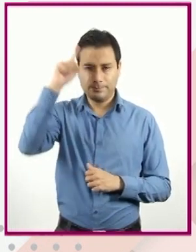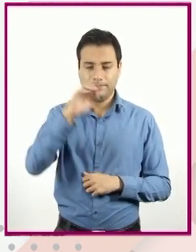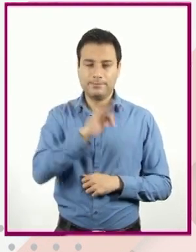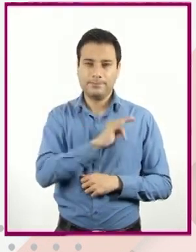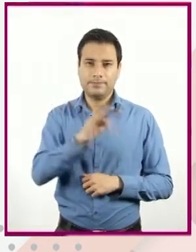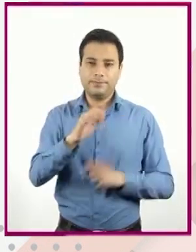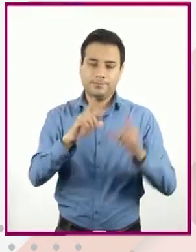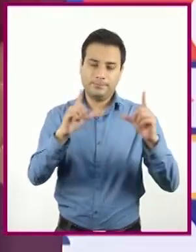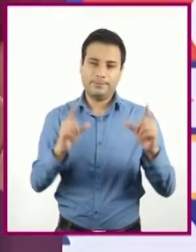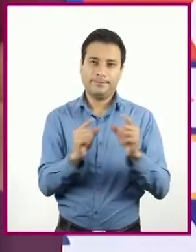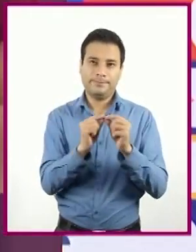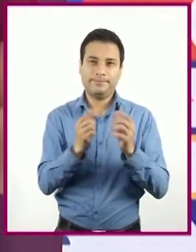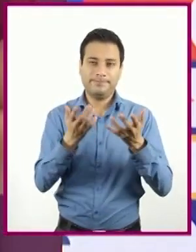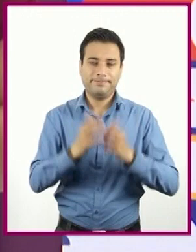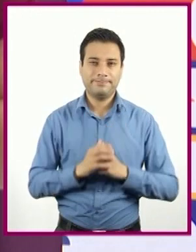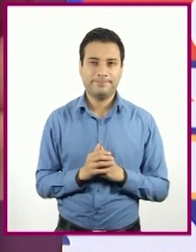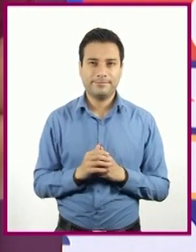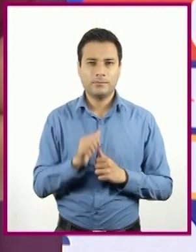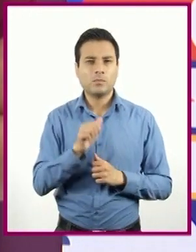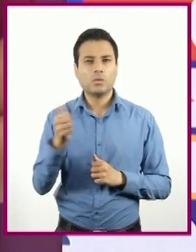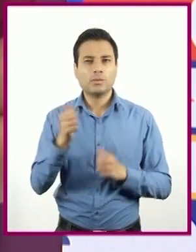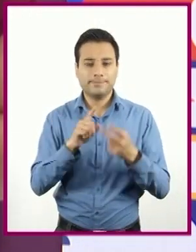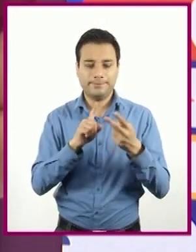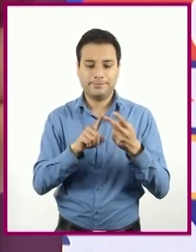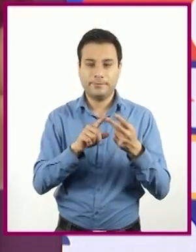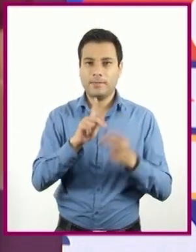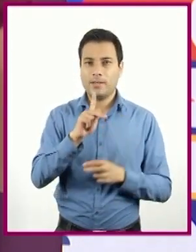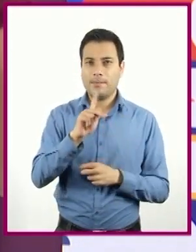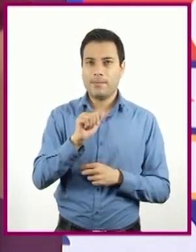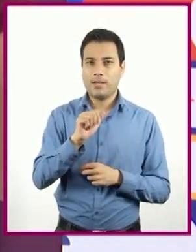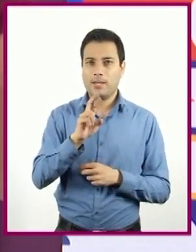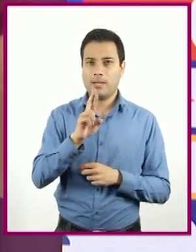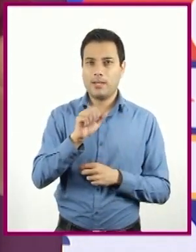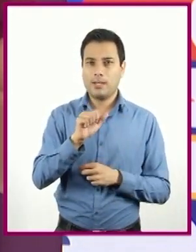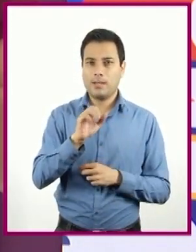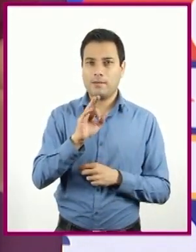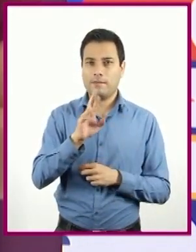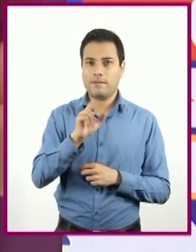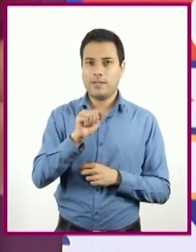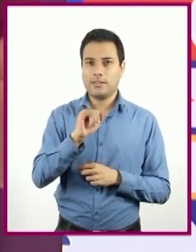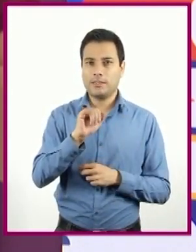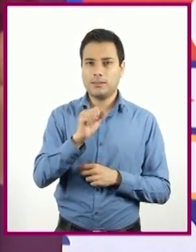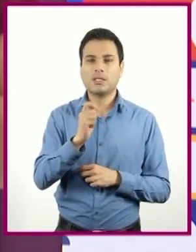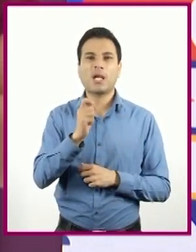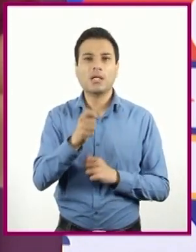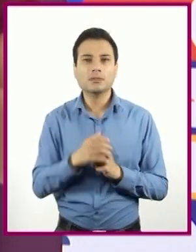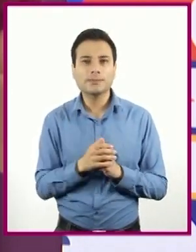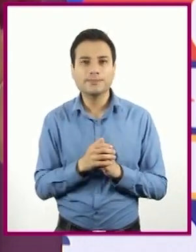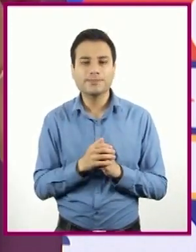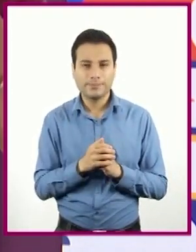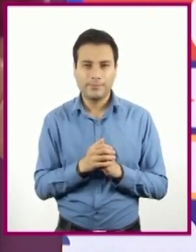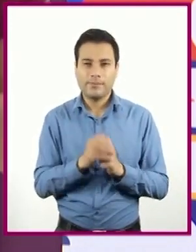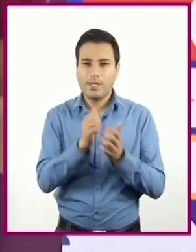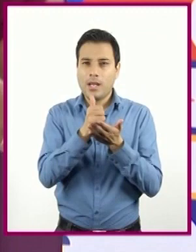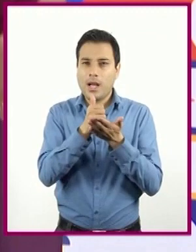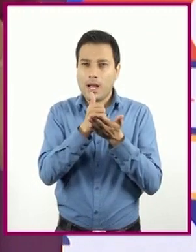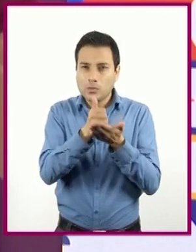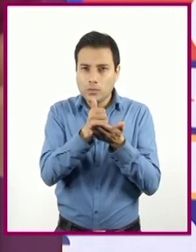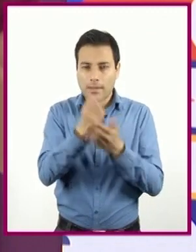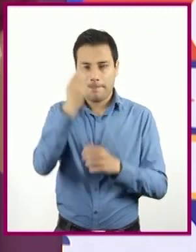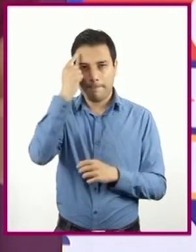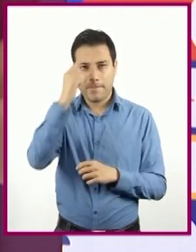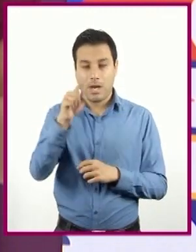comprensión. Otro recurso es la paráfrasis. Elaborar paráfrasis ayuda mucho a determinar hasta qué